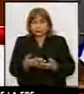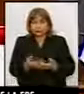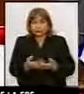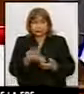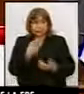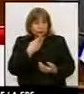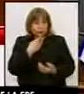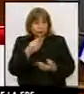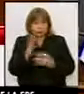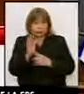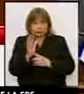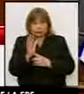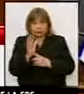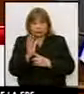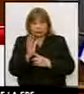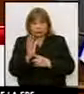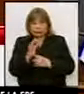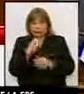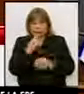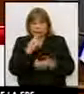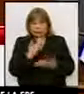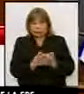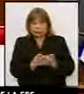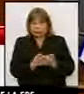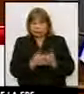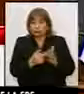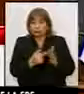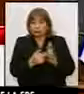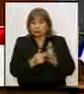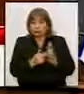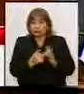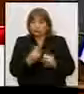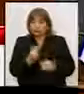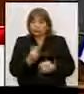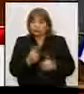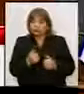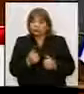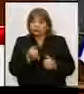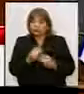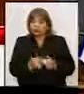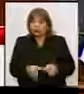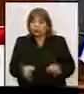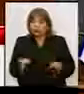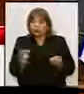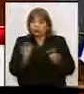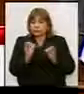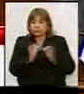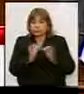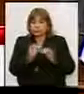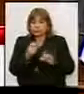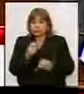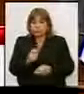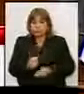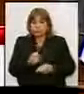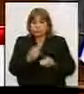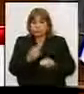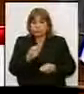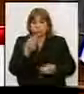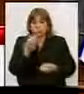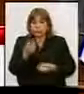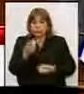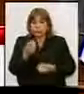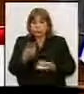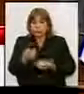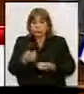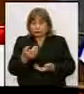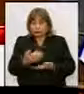han sido señalados muy bien, lo dicen los índices de cuán importante es la agricultura para la economía